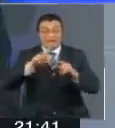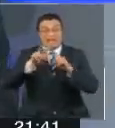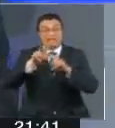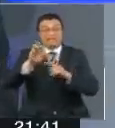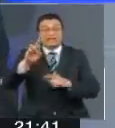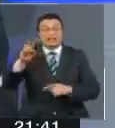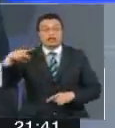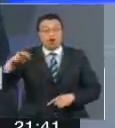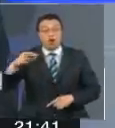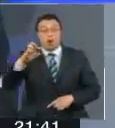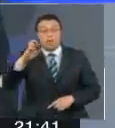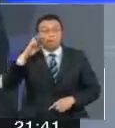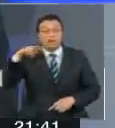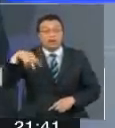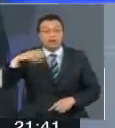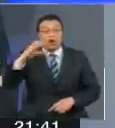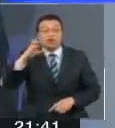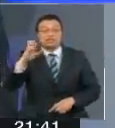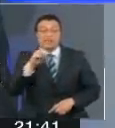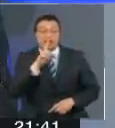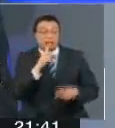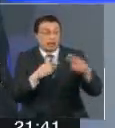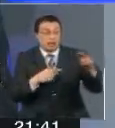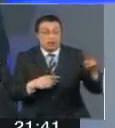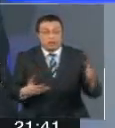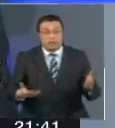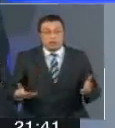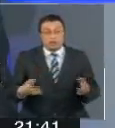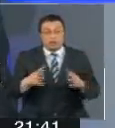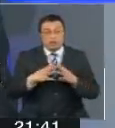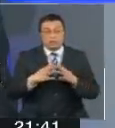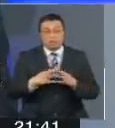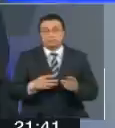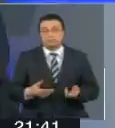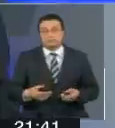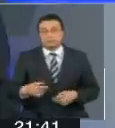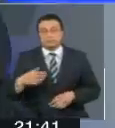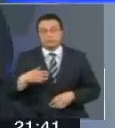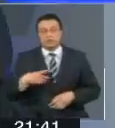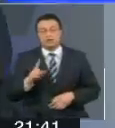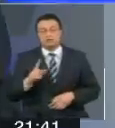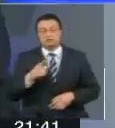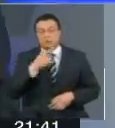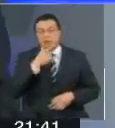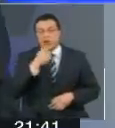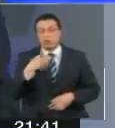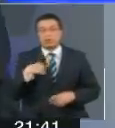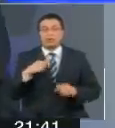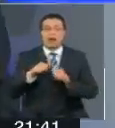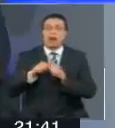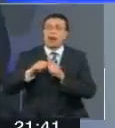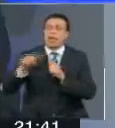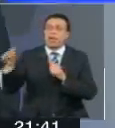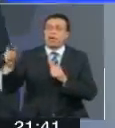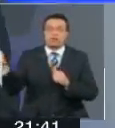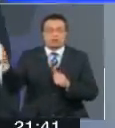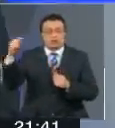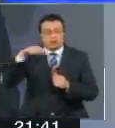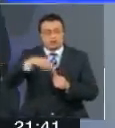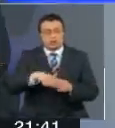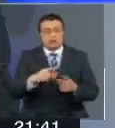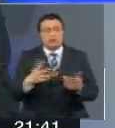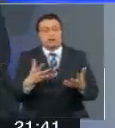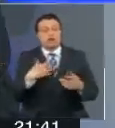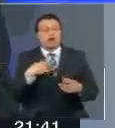empresa que se privatiza más en dictadura. Sí, no me gusta llegar de lejos a hablar de lo que no